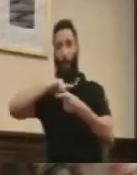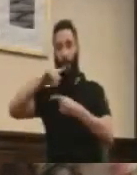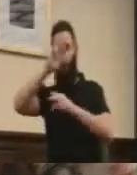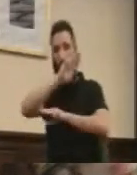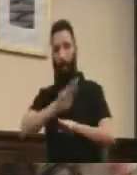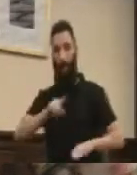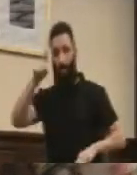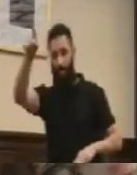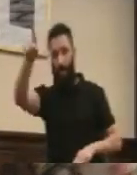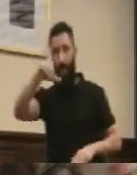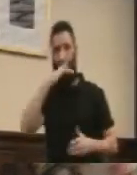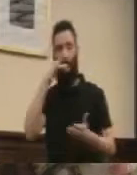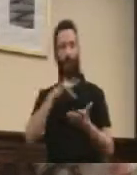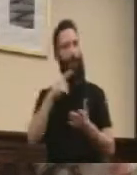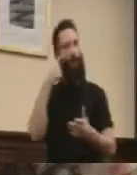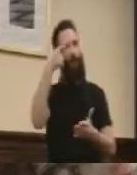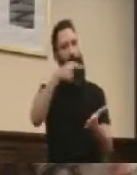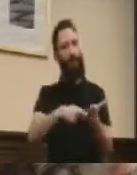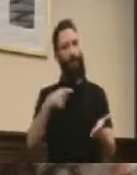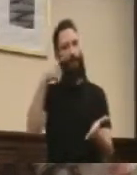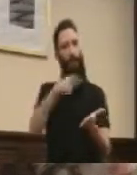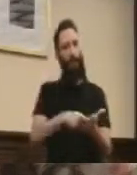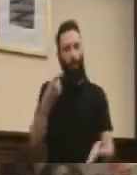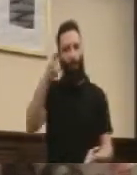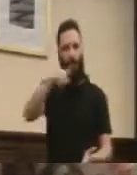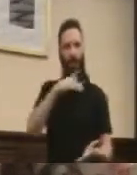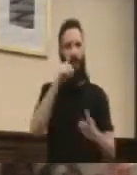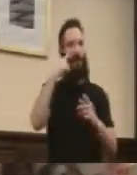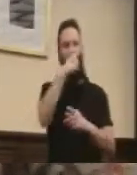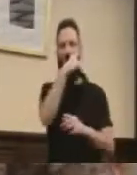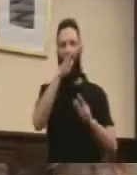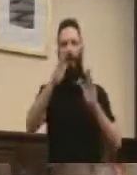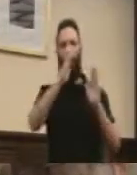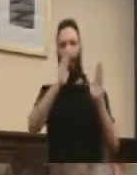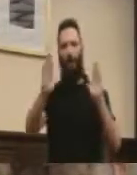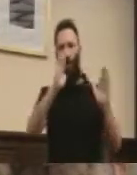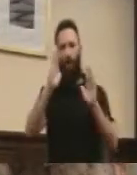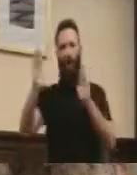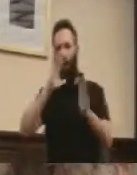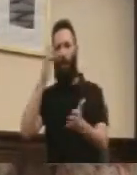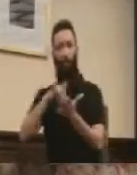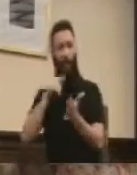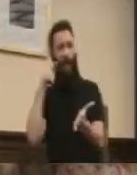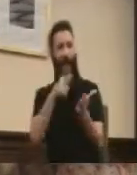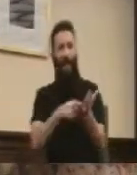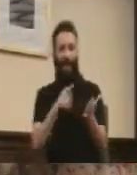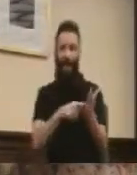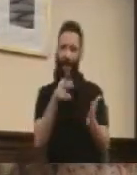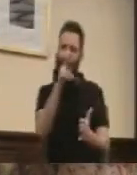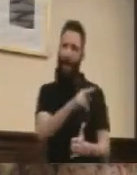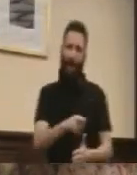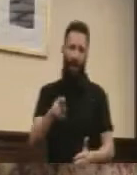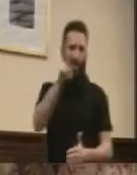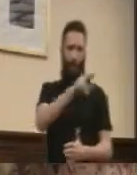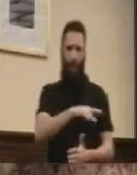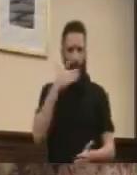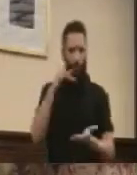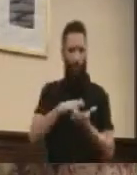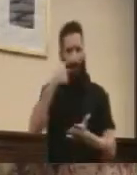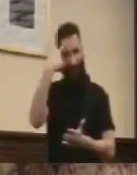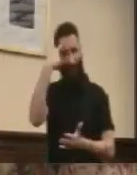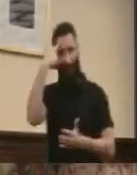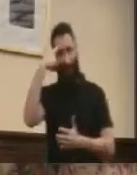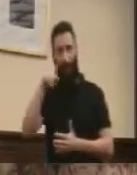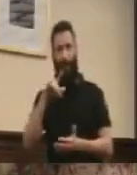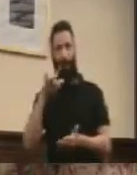también exigimos que se realicen inspecciones periódicas, exigencia que realizamos a pesar de que somos conocedores